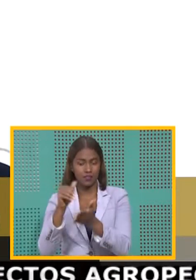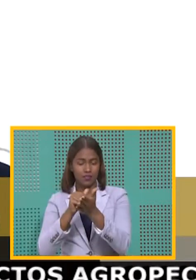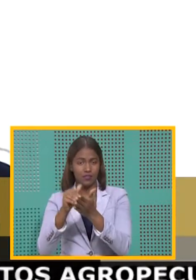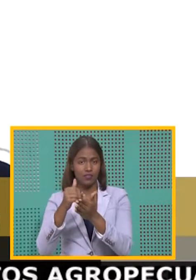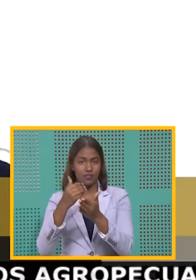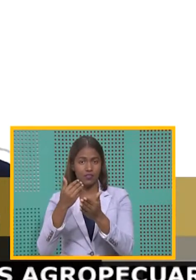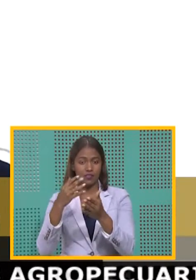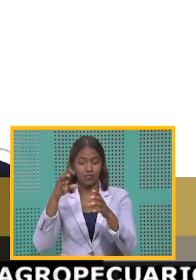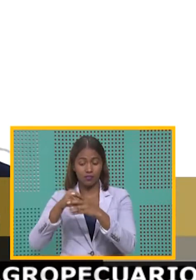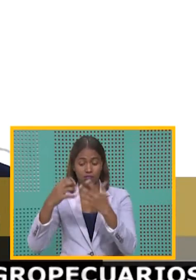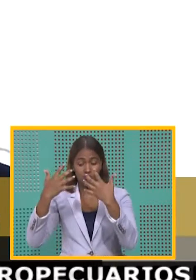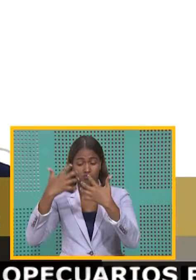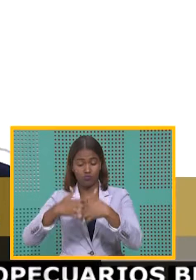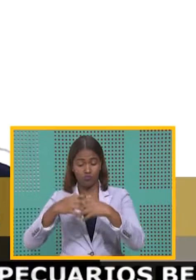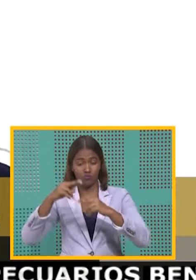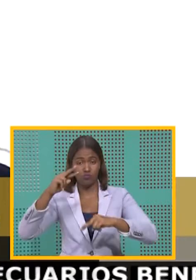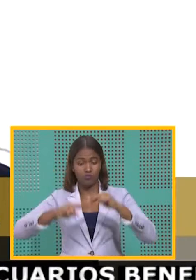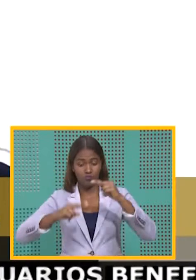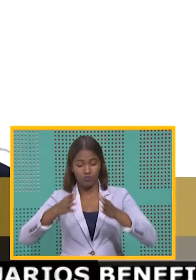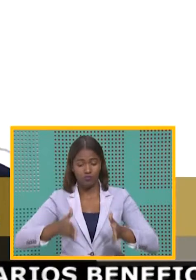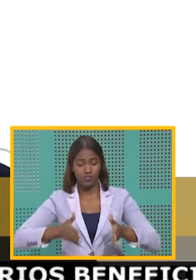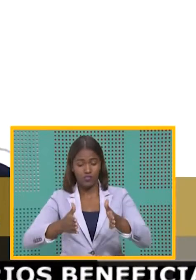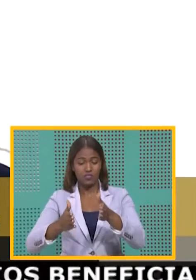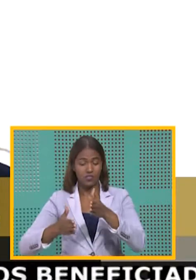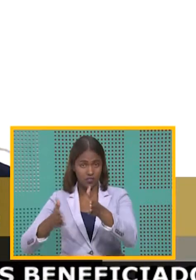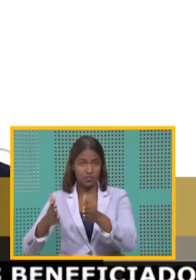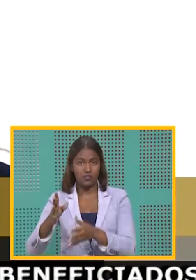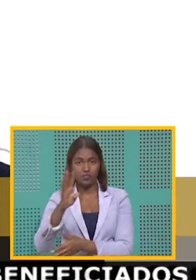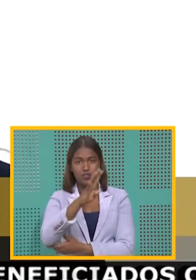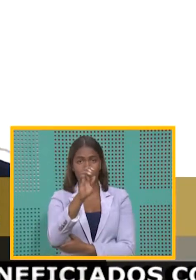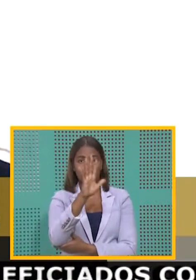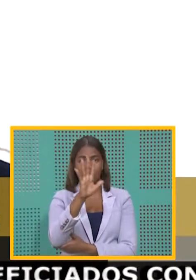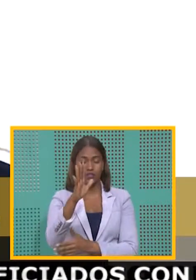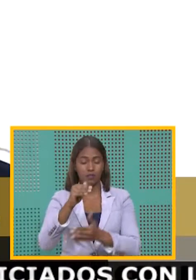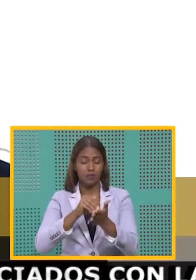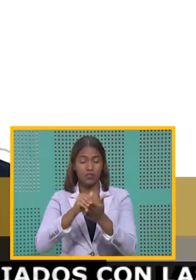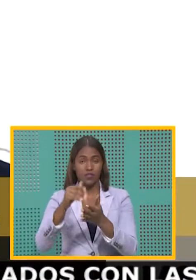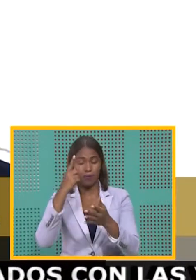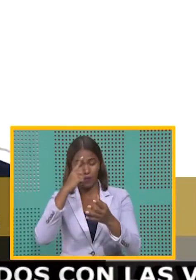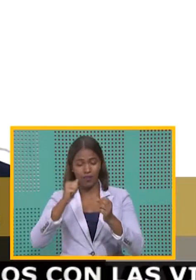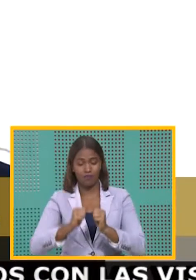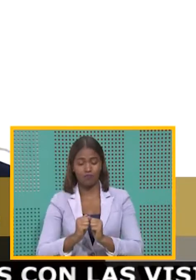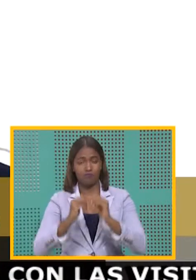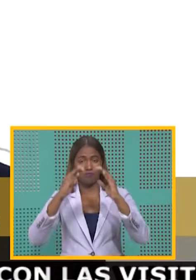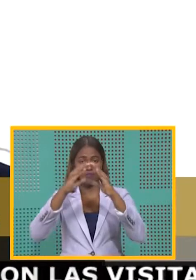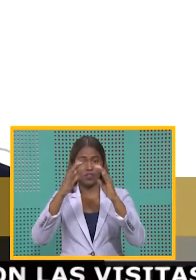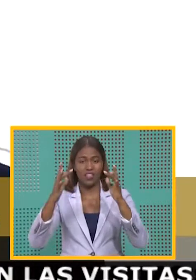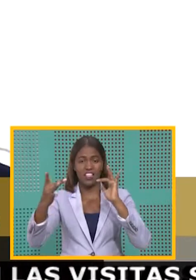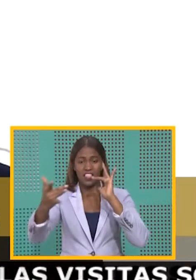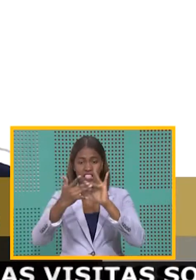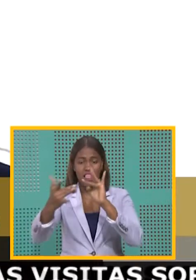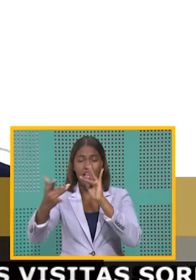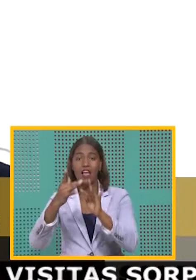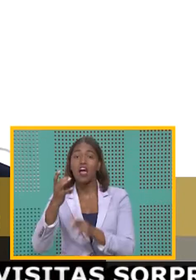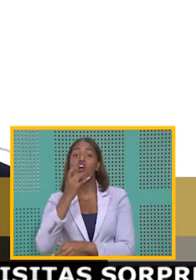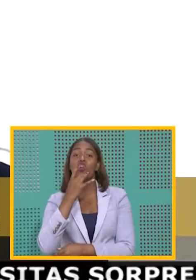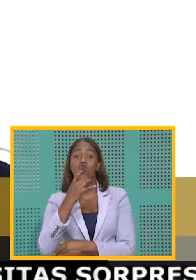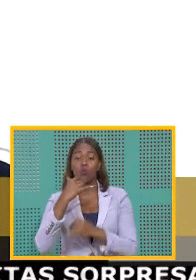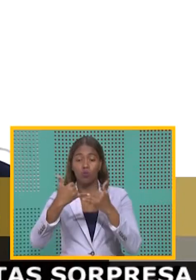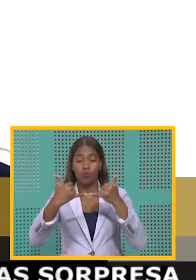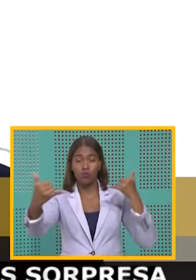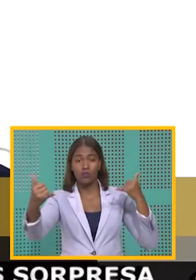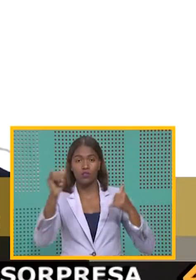en infraestructura vial, 455 millones en rehabilitación de redes eléctricas y